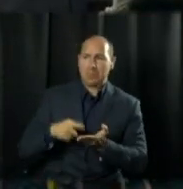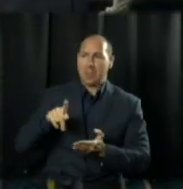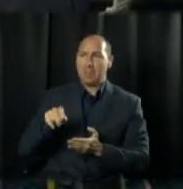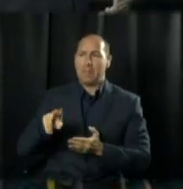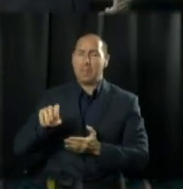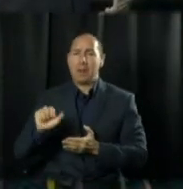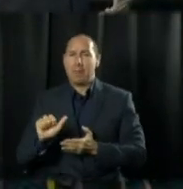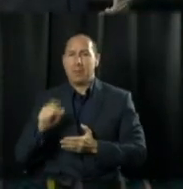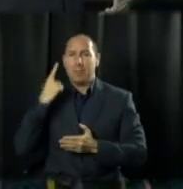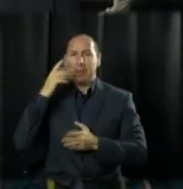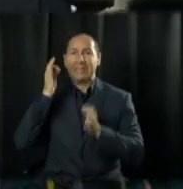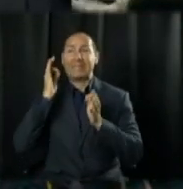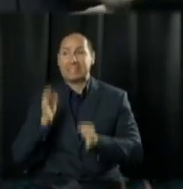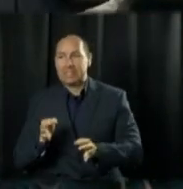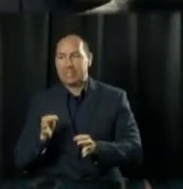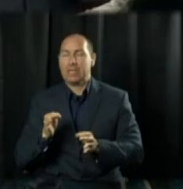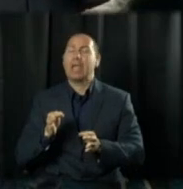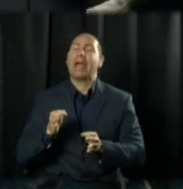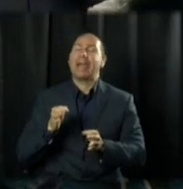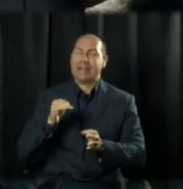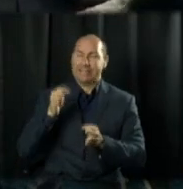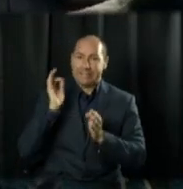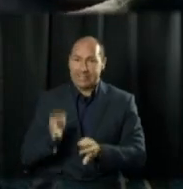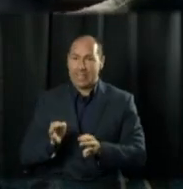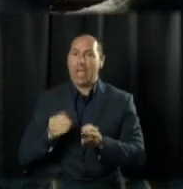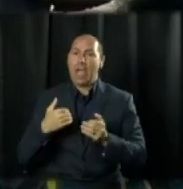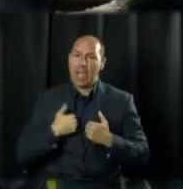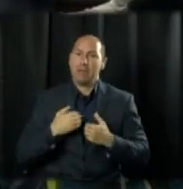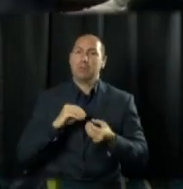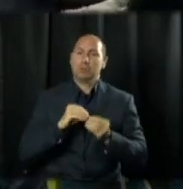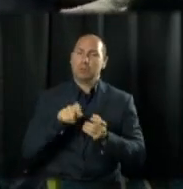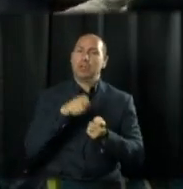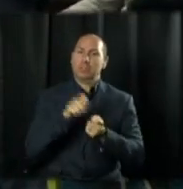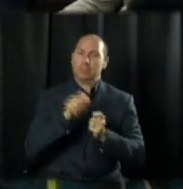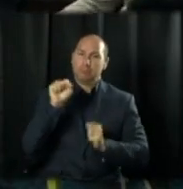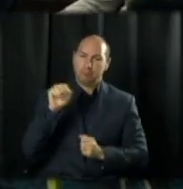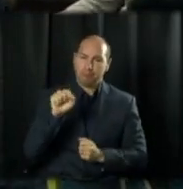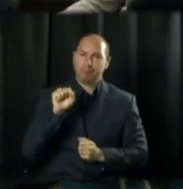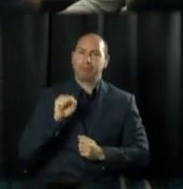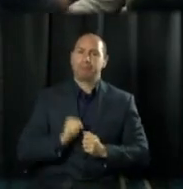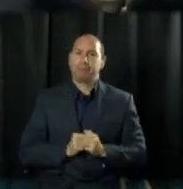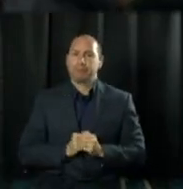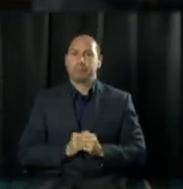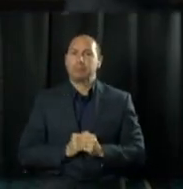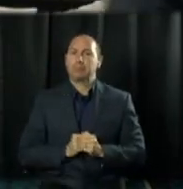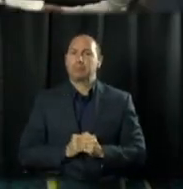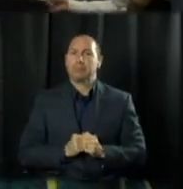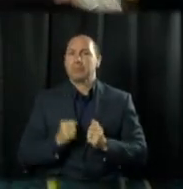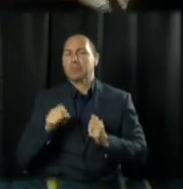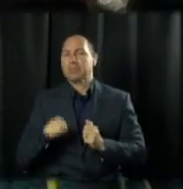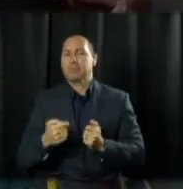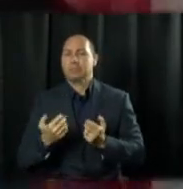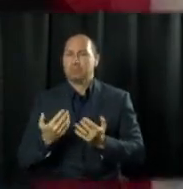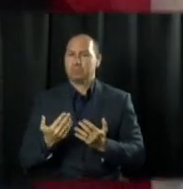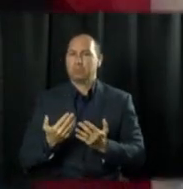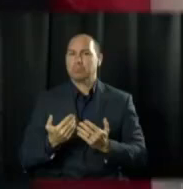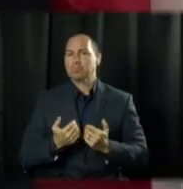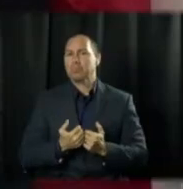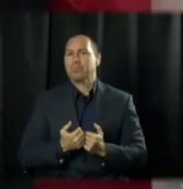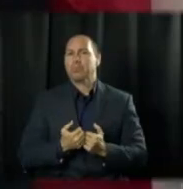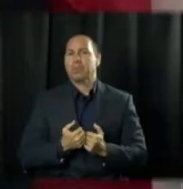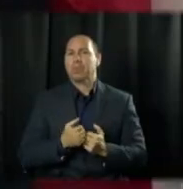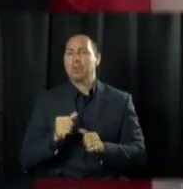el RS de Prepa. Así que no tenemos un número sobre eso, simplemente tenemos